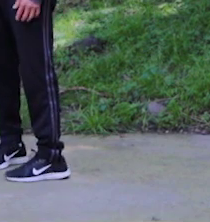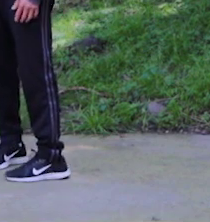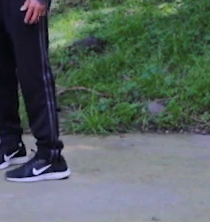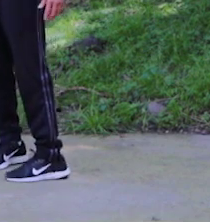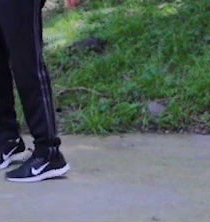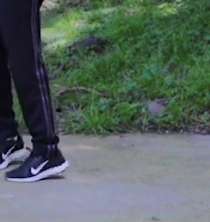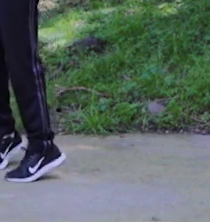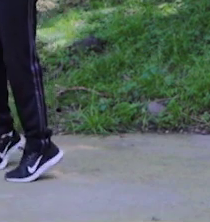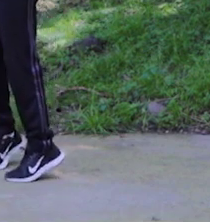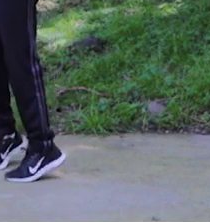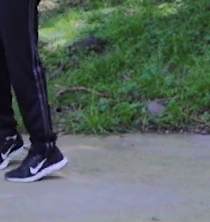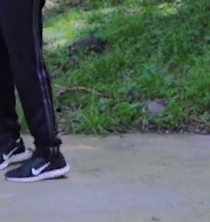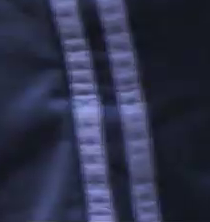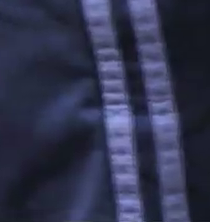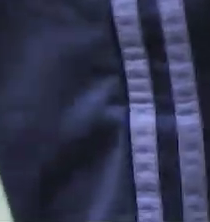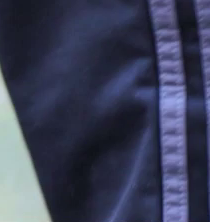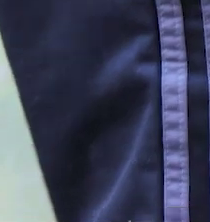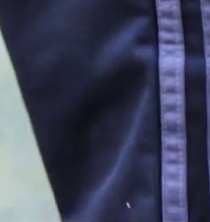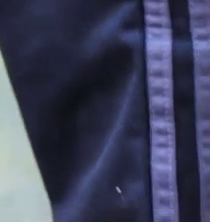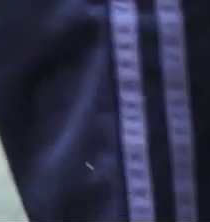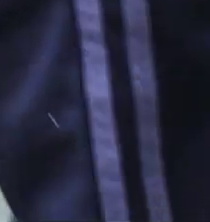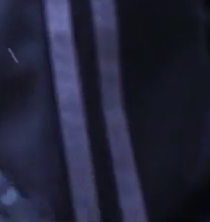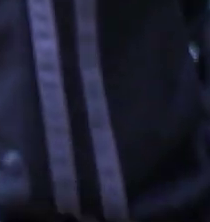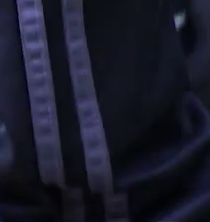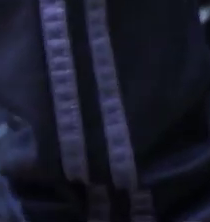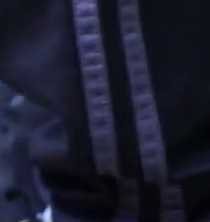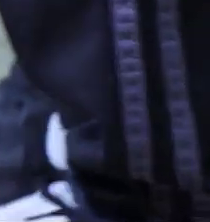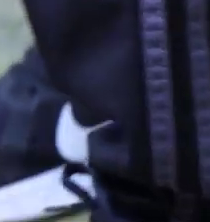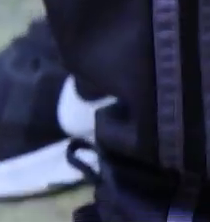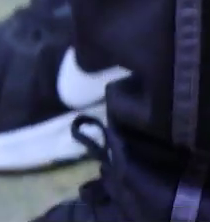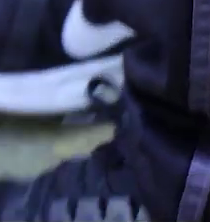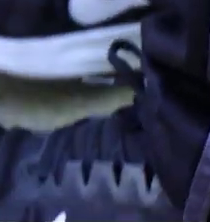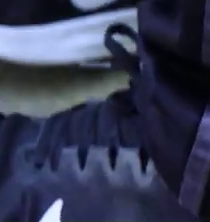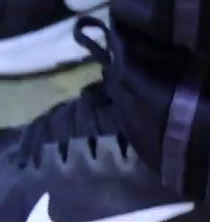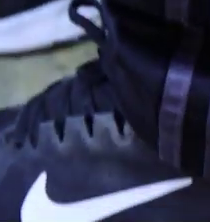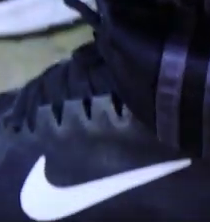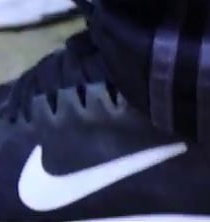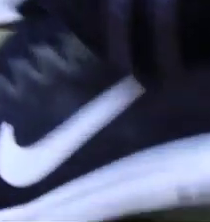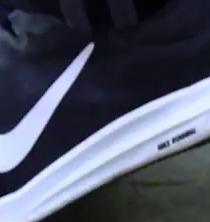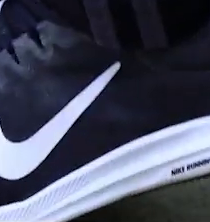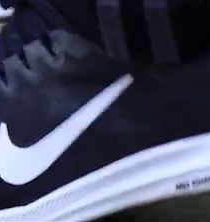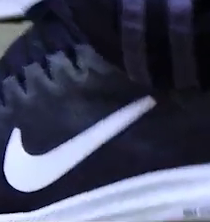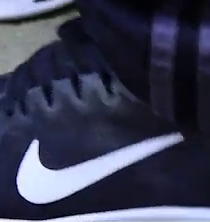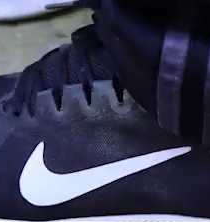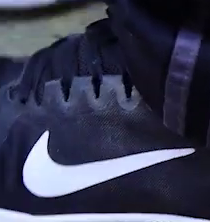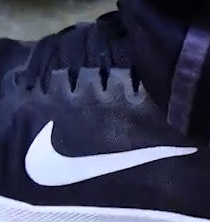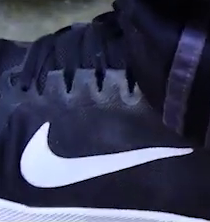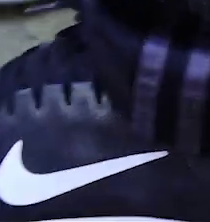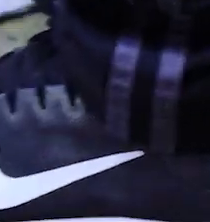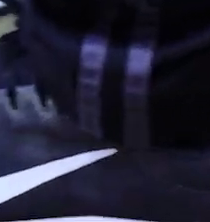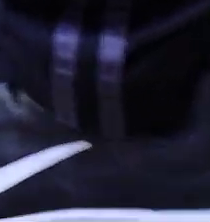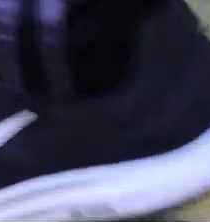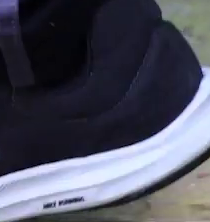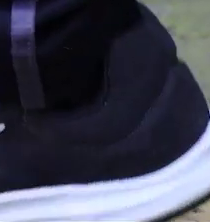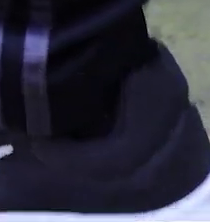eso, utilizamos nuestros brazos para tener equilibrio, muy bien. Una vez más.